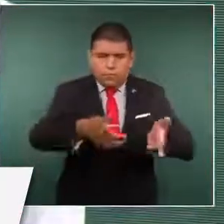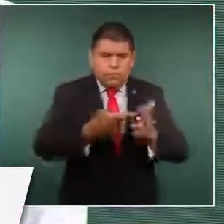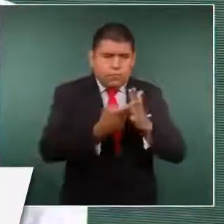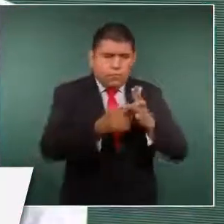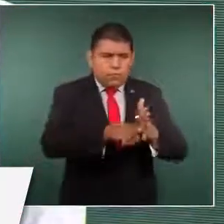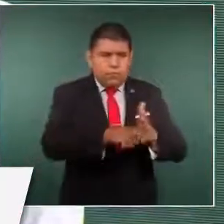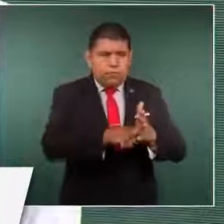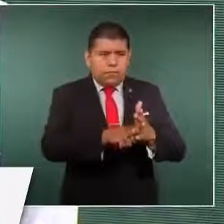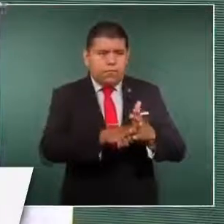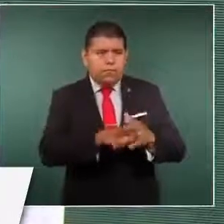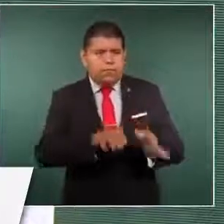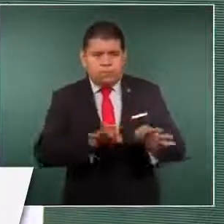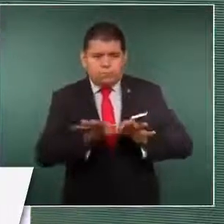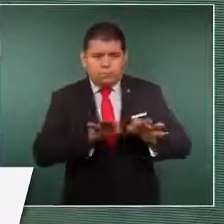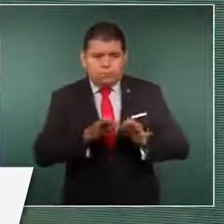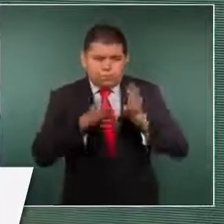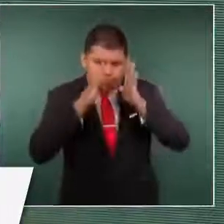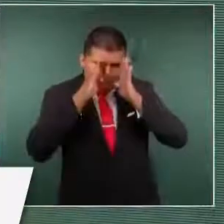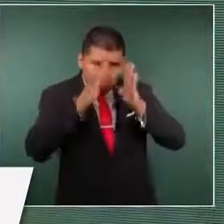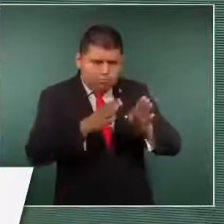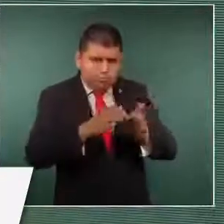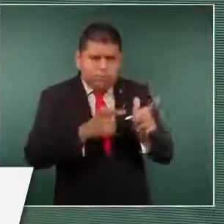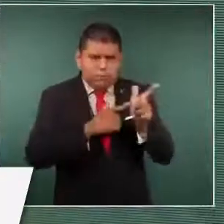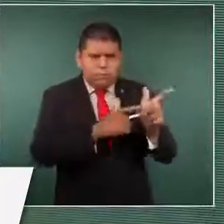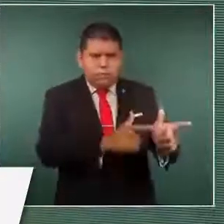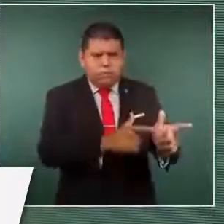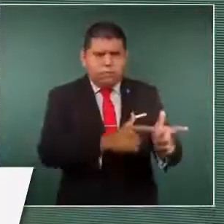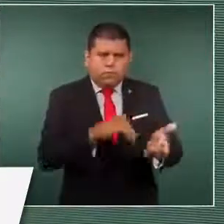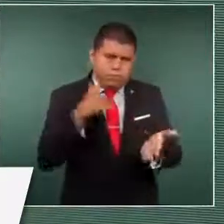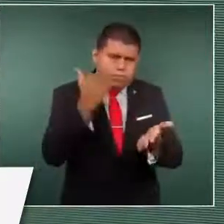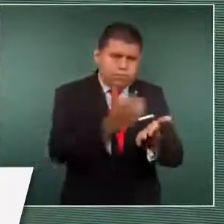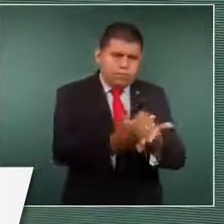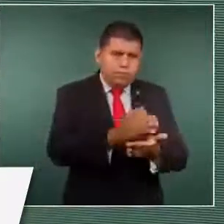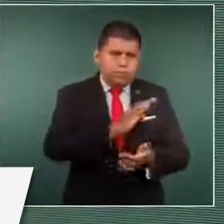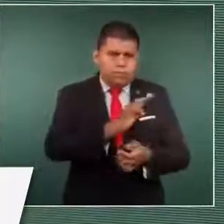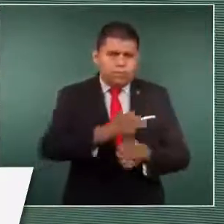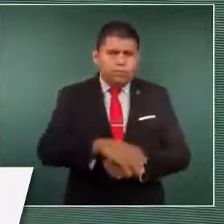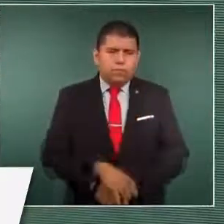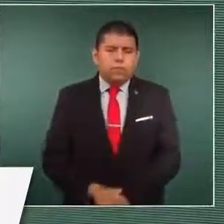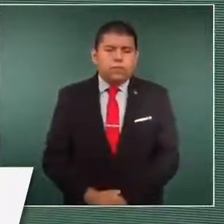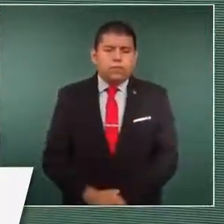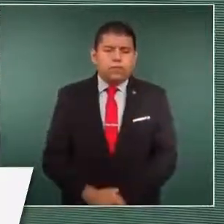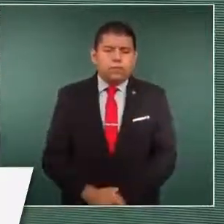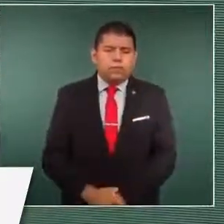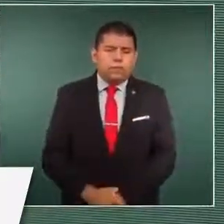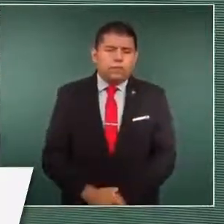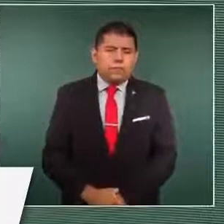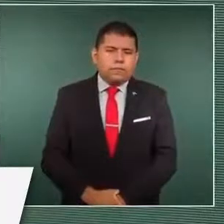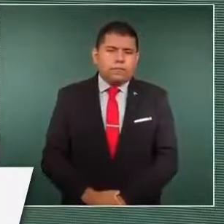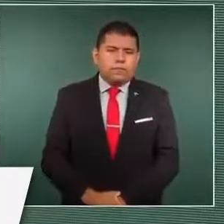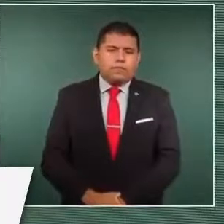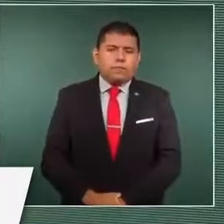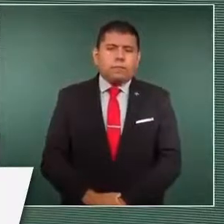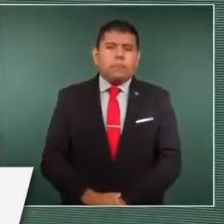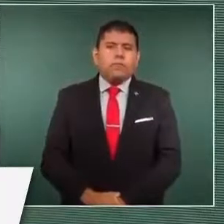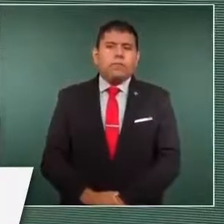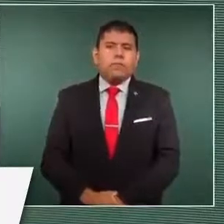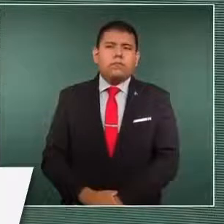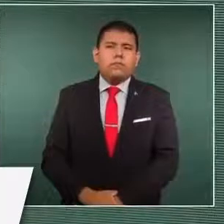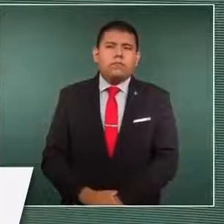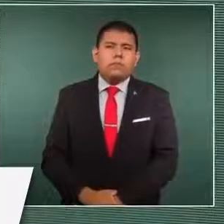iniciemos, o mejor dicho, continuemos e iniciemos. Solo no se ha